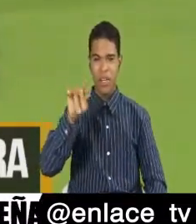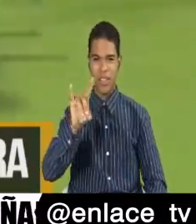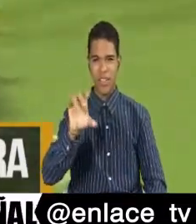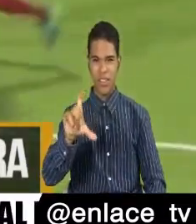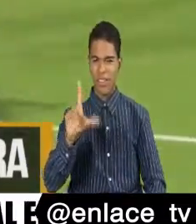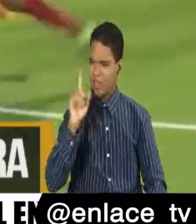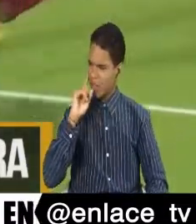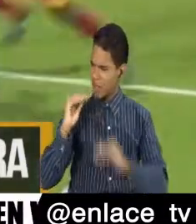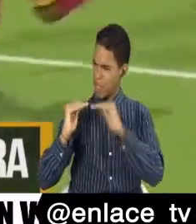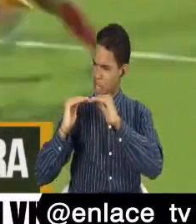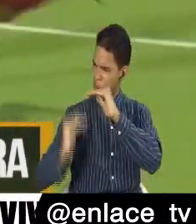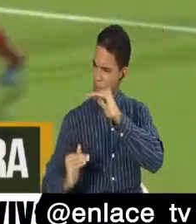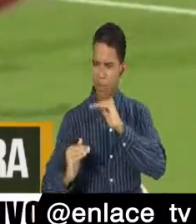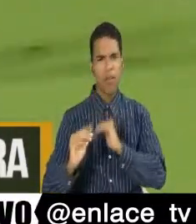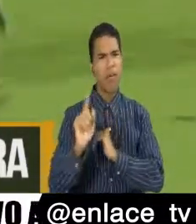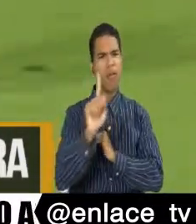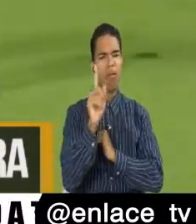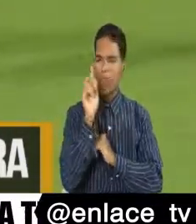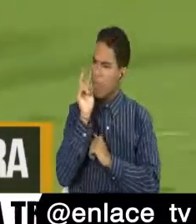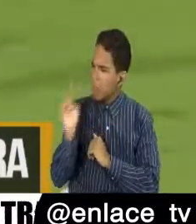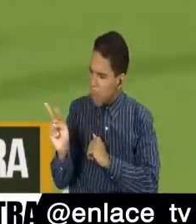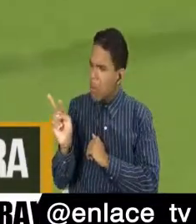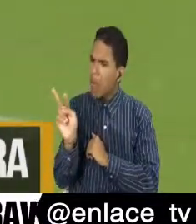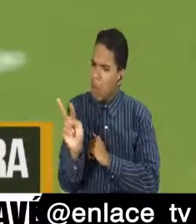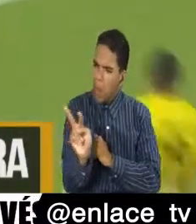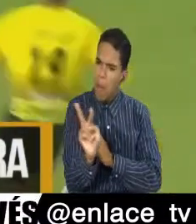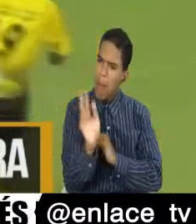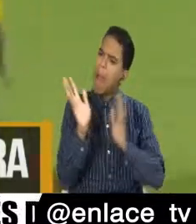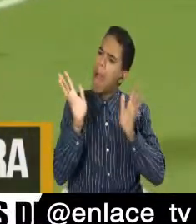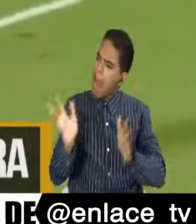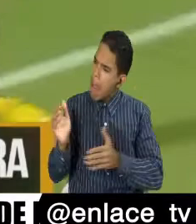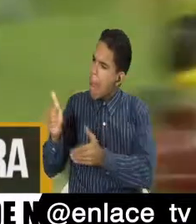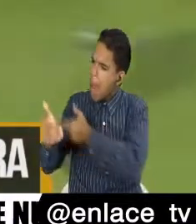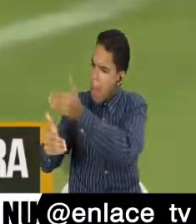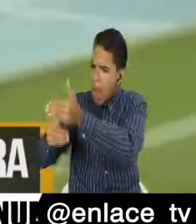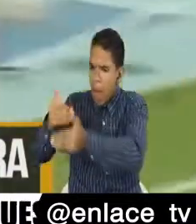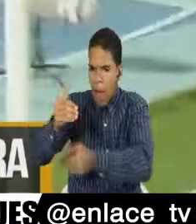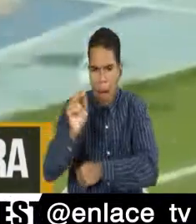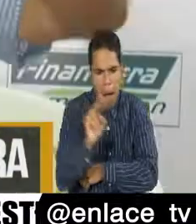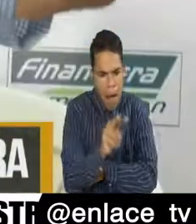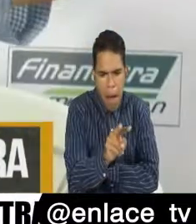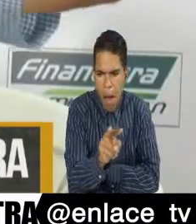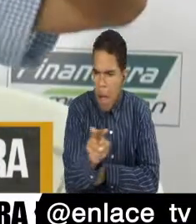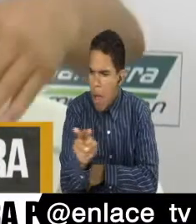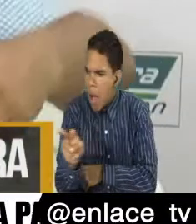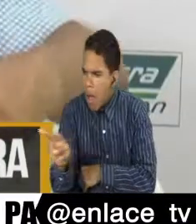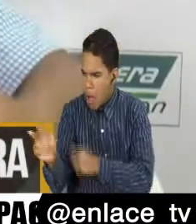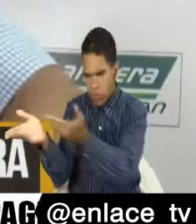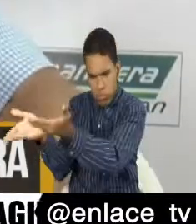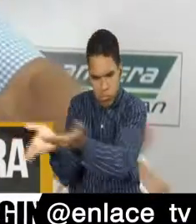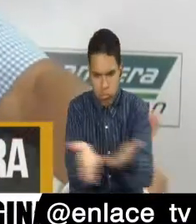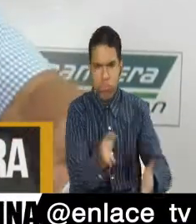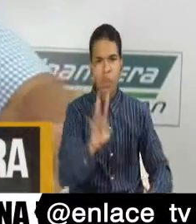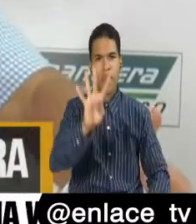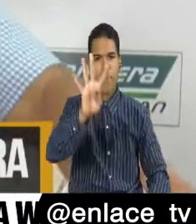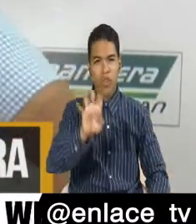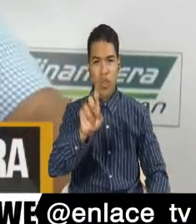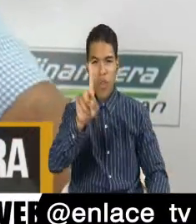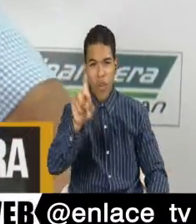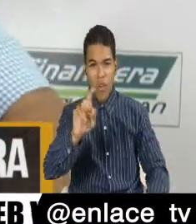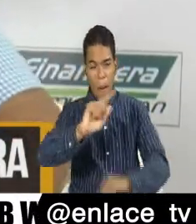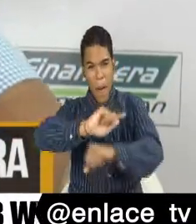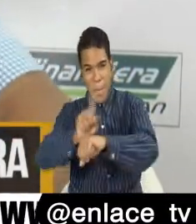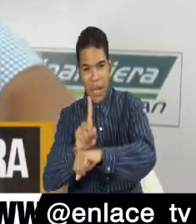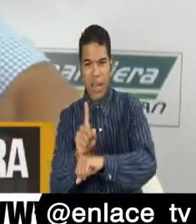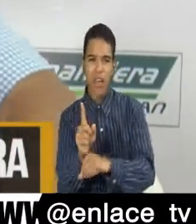a Roger. Y así por el estilo. Entonces uno lo que hace es no darle 96 minutos a todos los jugadores